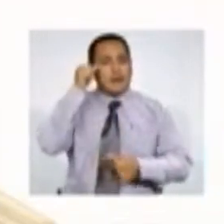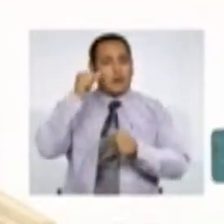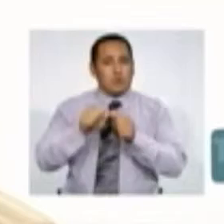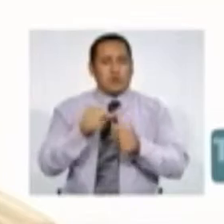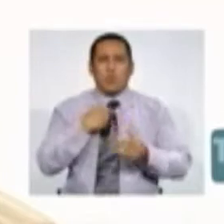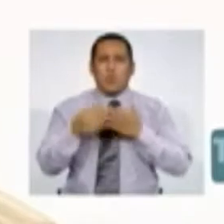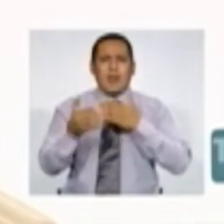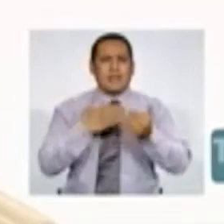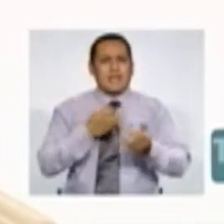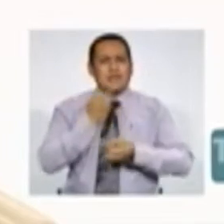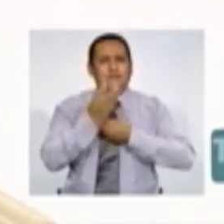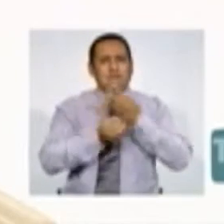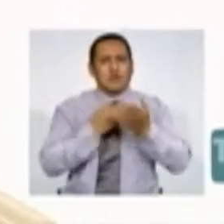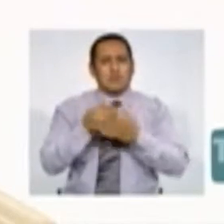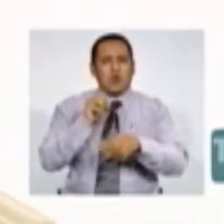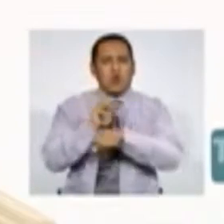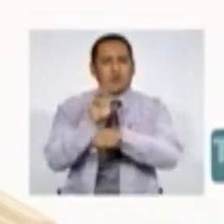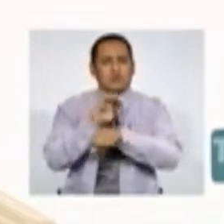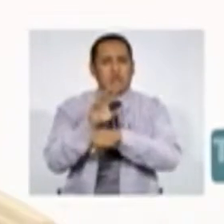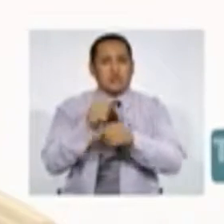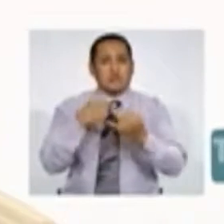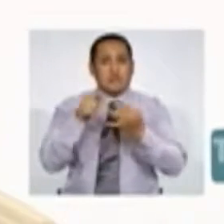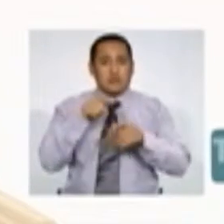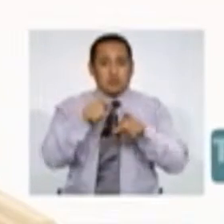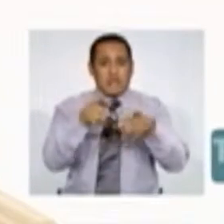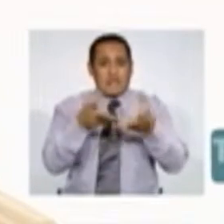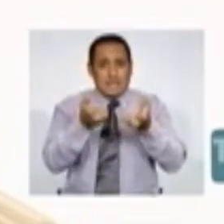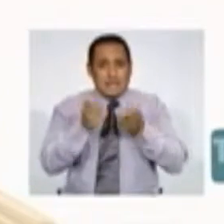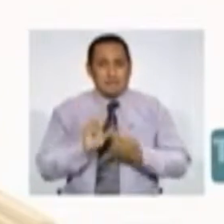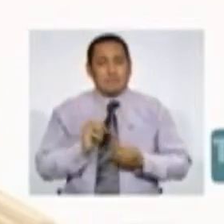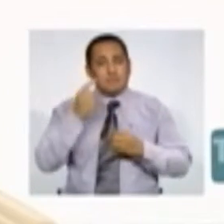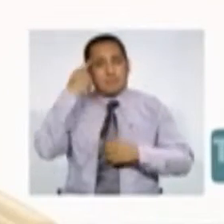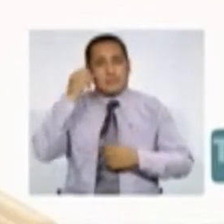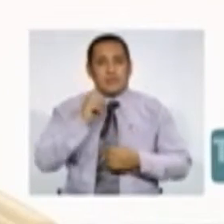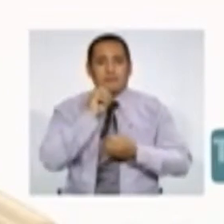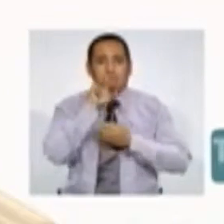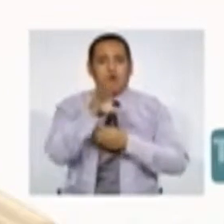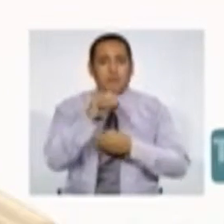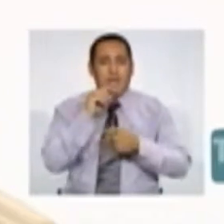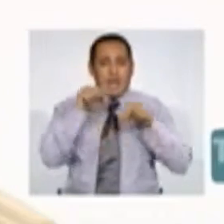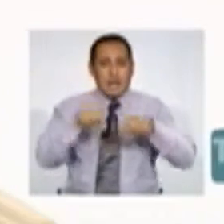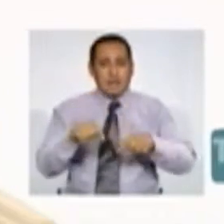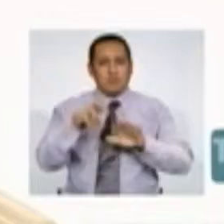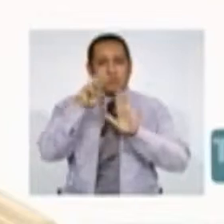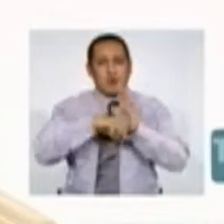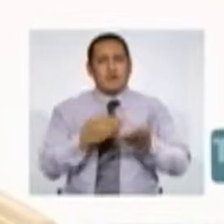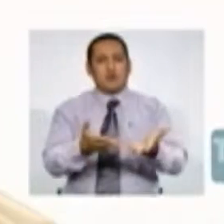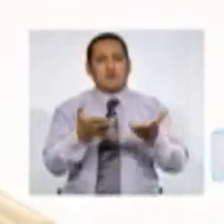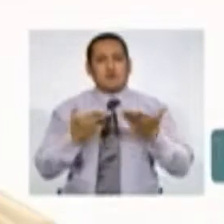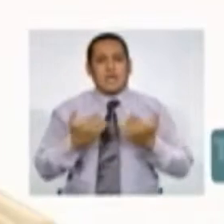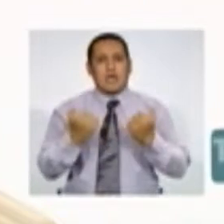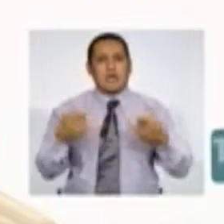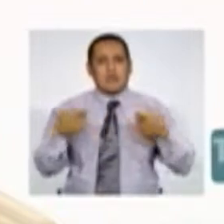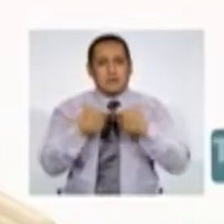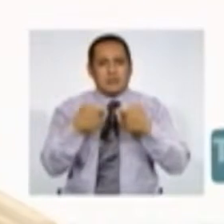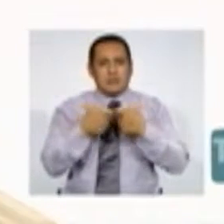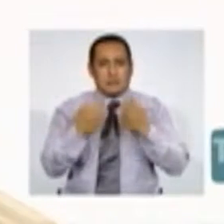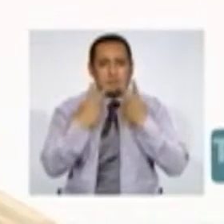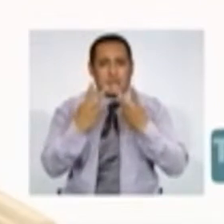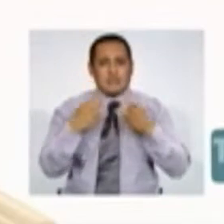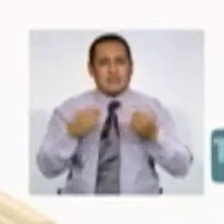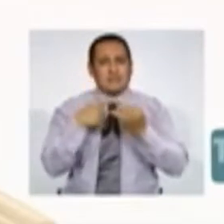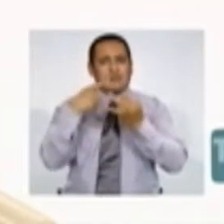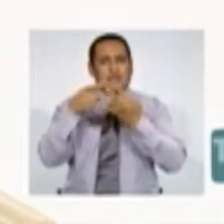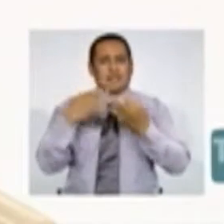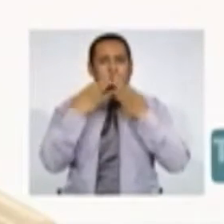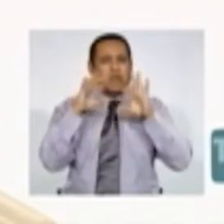Como siempre, nos vamos recordándoles que cualquier comentario, sugerencia que ustedes estimen pueda ser tema de este programa, nos lo hagan llegar a través